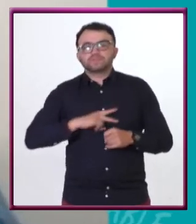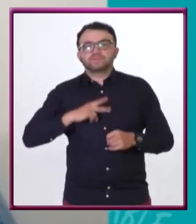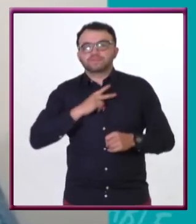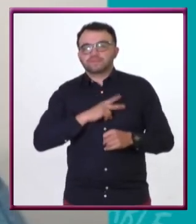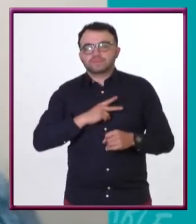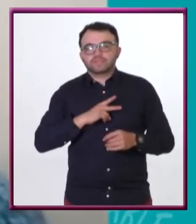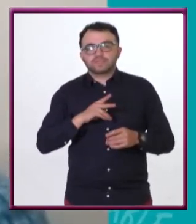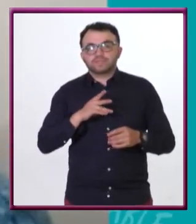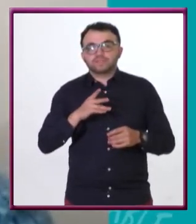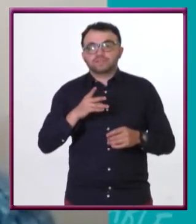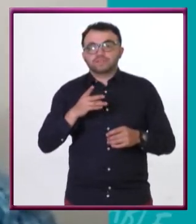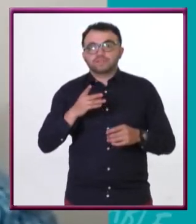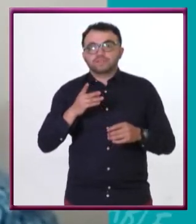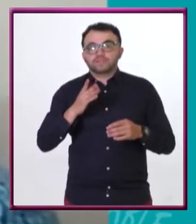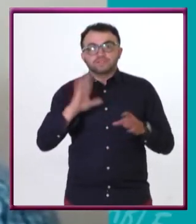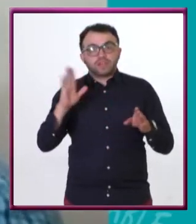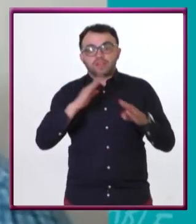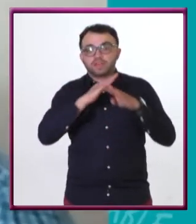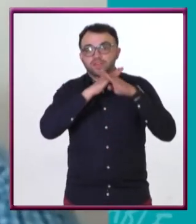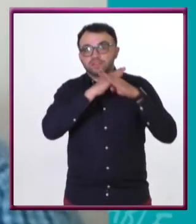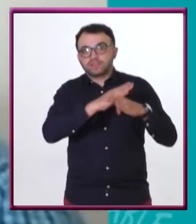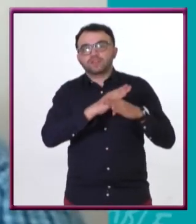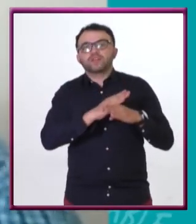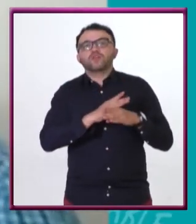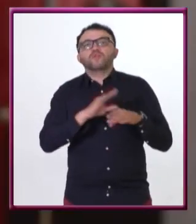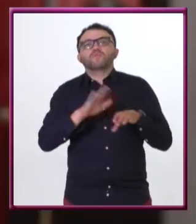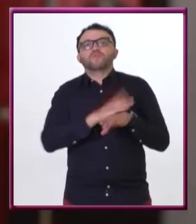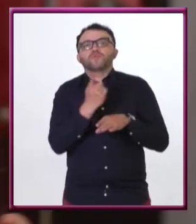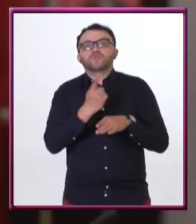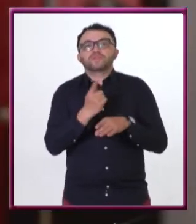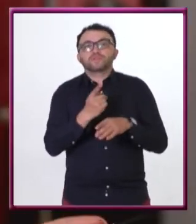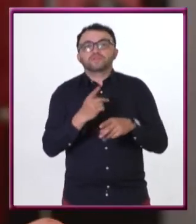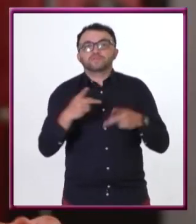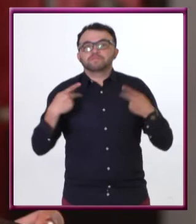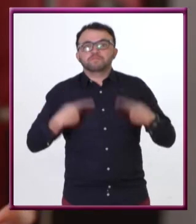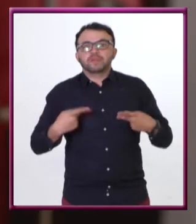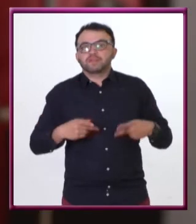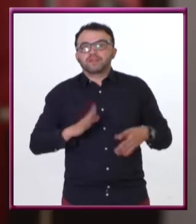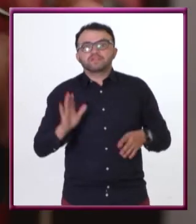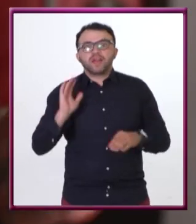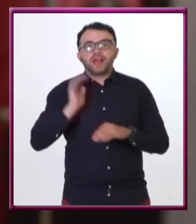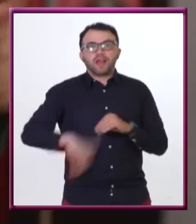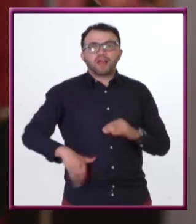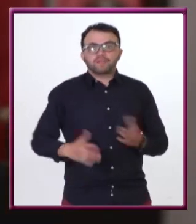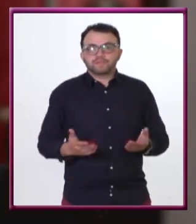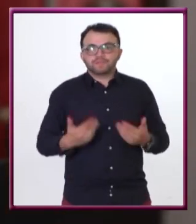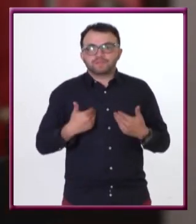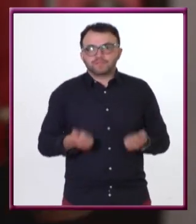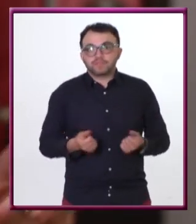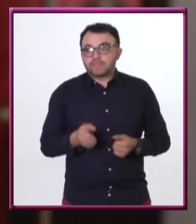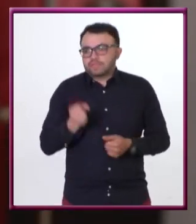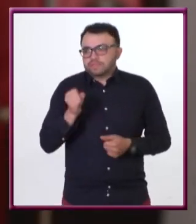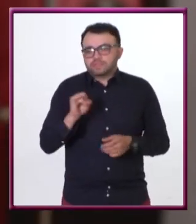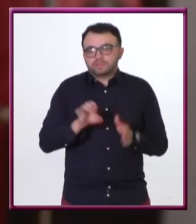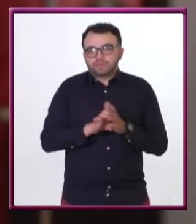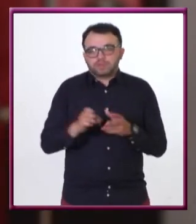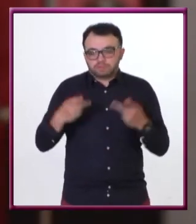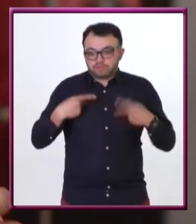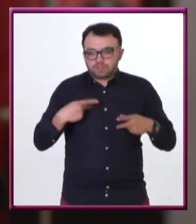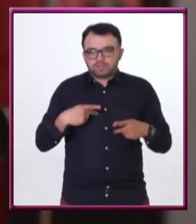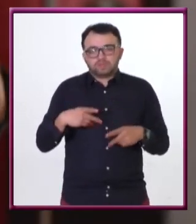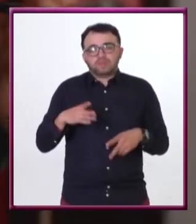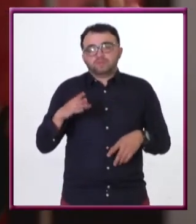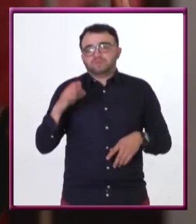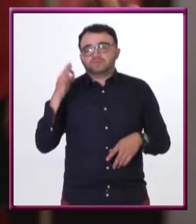población fuera infinita, el virus seguirá creciendo. ¿Qué podríamos hacer en esta función exponencial, ¿no? ¿Qué